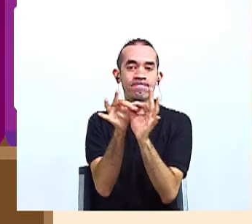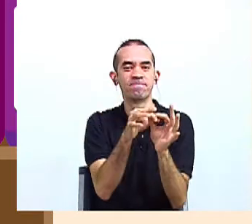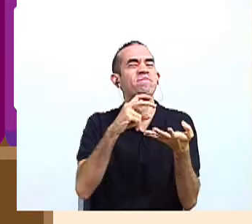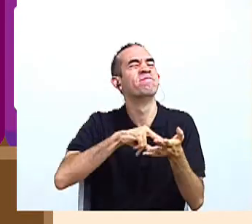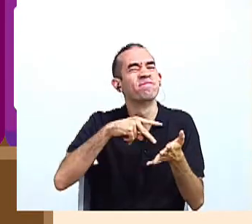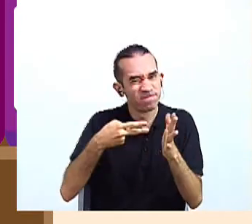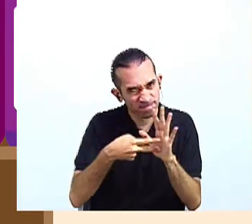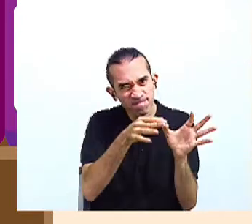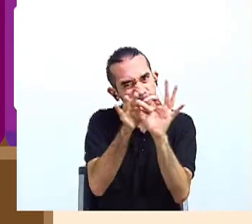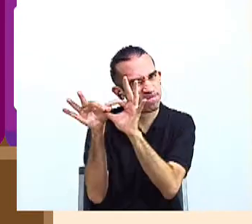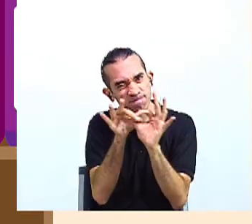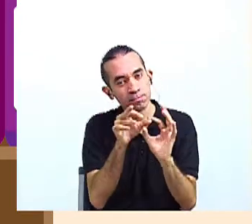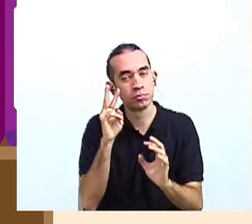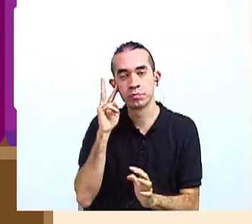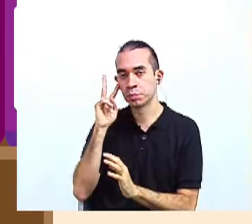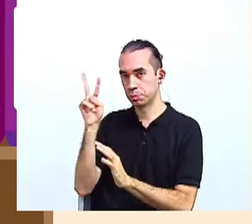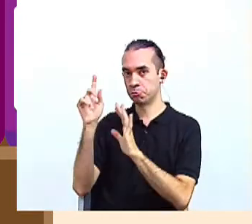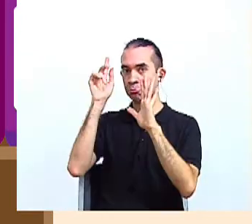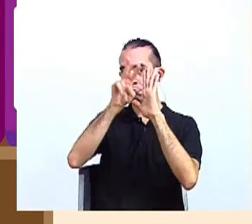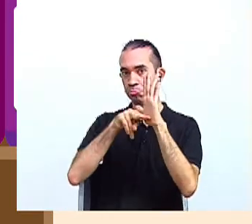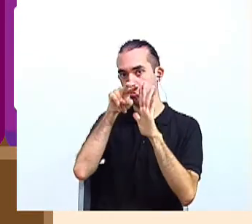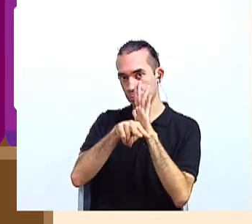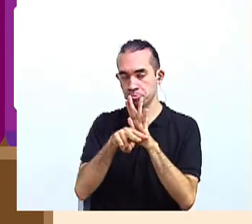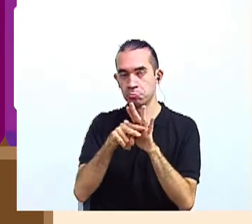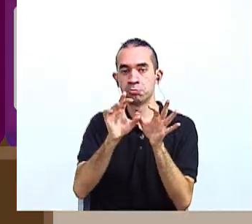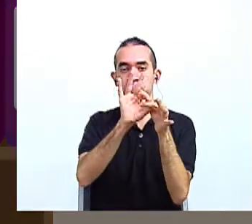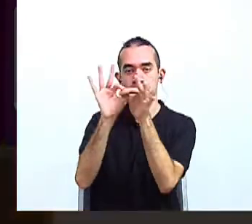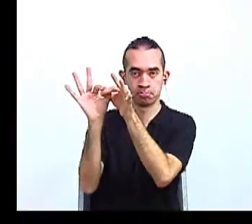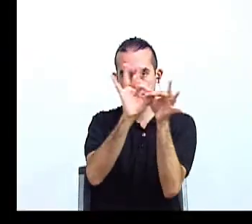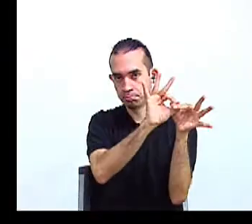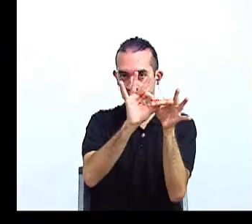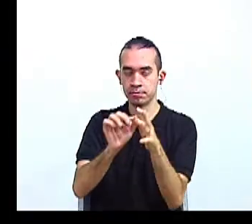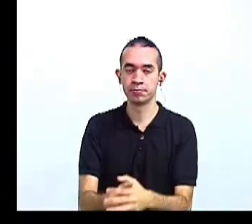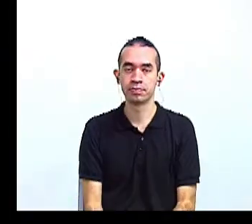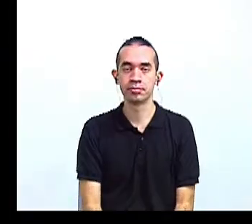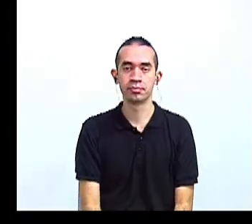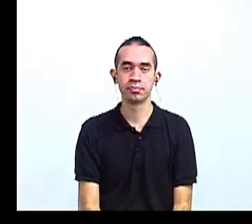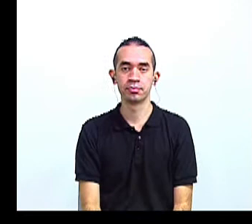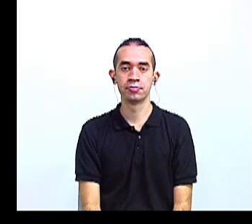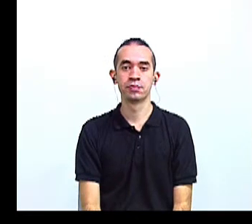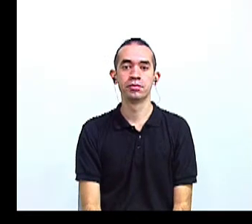Veamos el siguiente segmento sobre la concordancia.